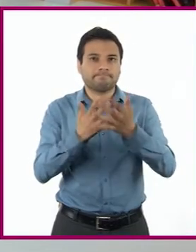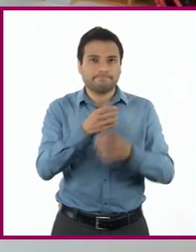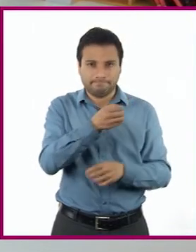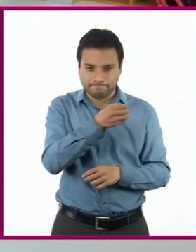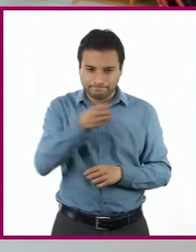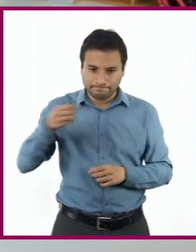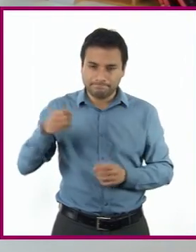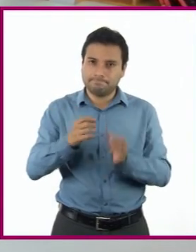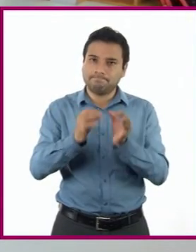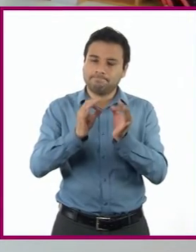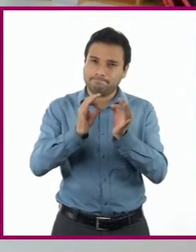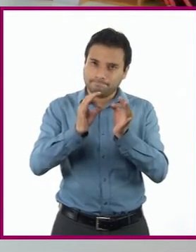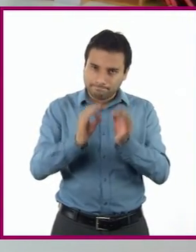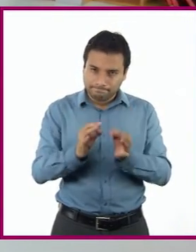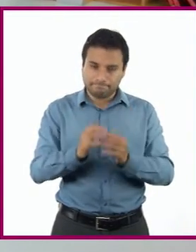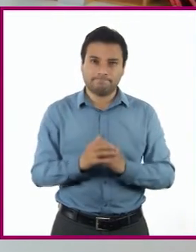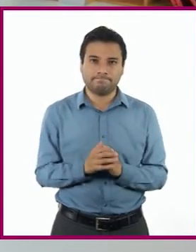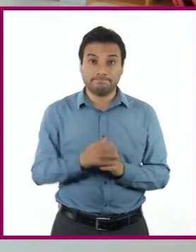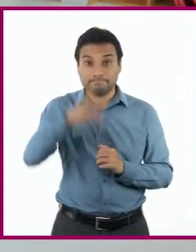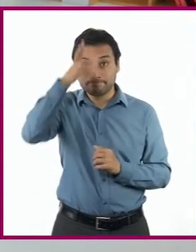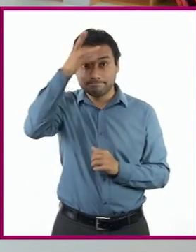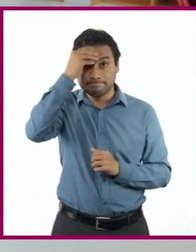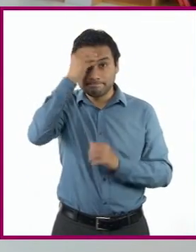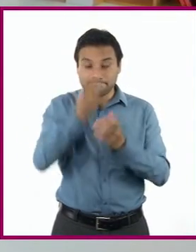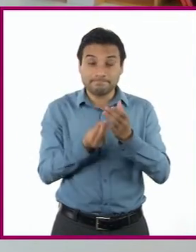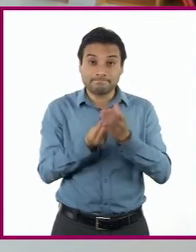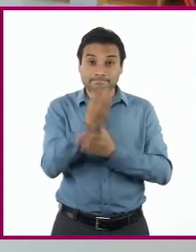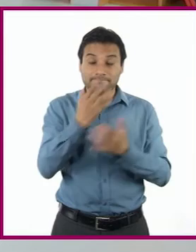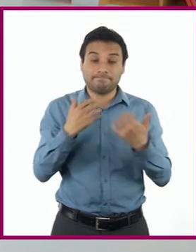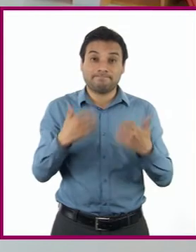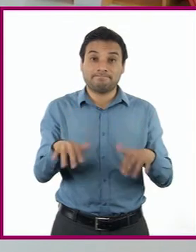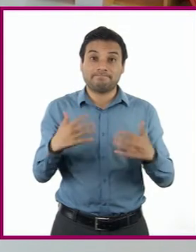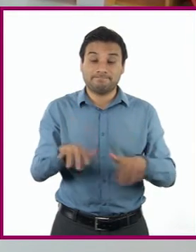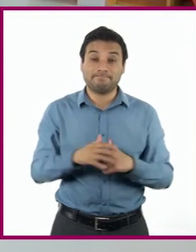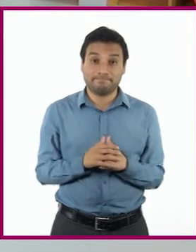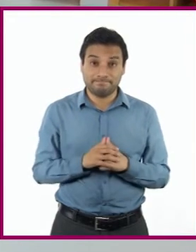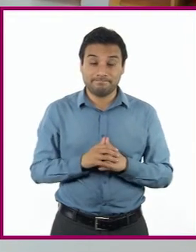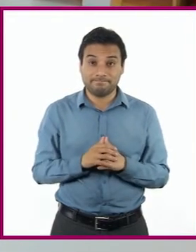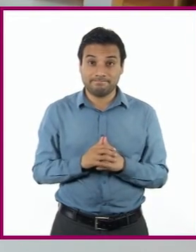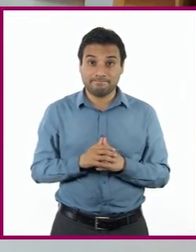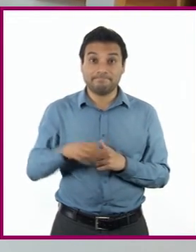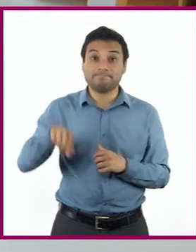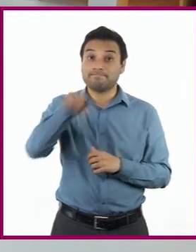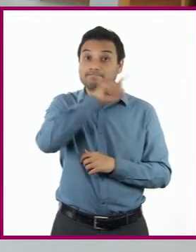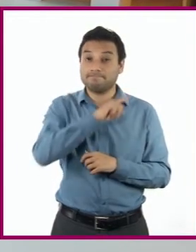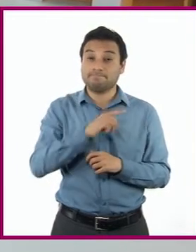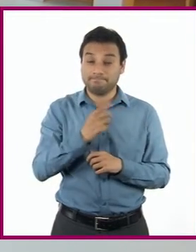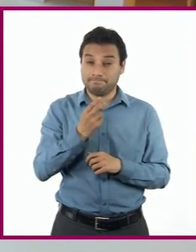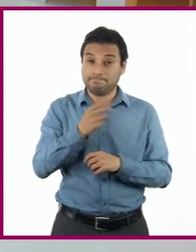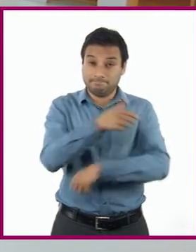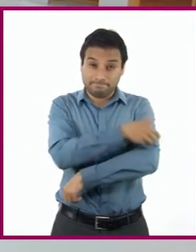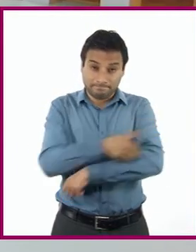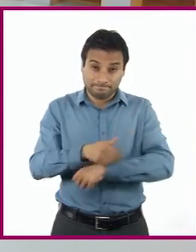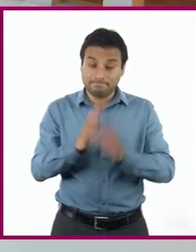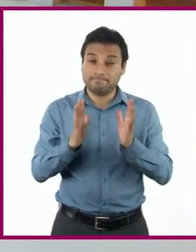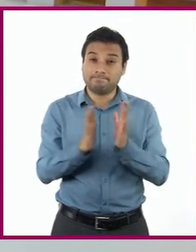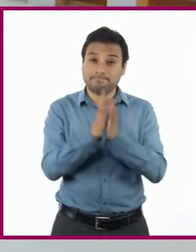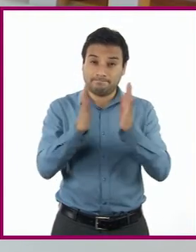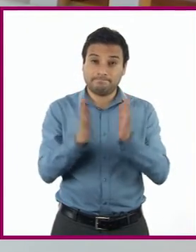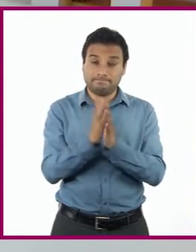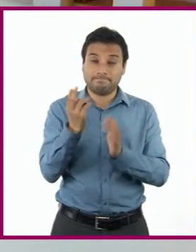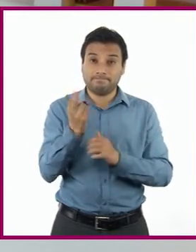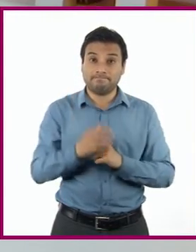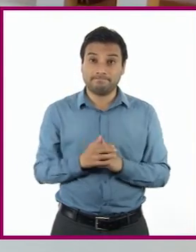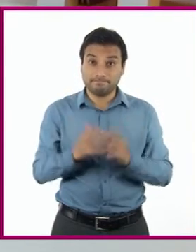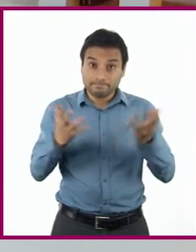orden y con coherencia. Hemos aprendido algo nuevo juntos. No olviden que la participación de la familia es importante,